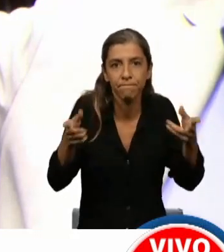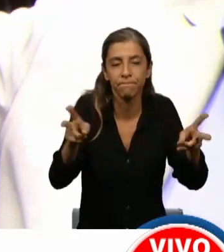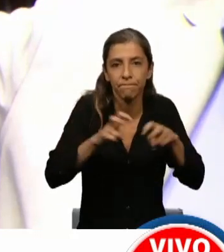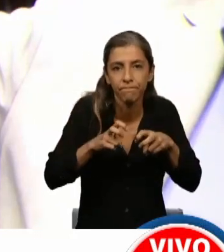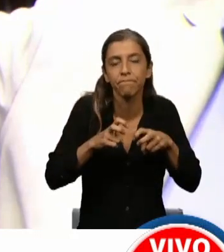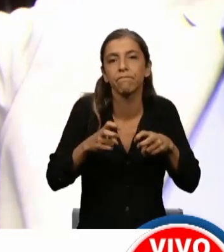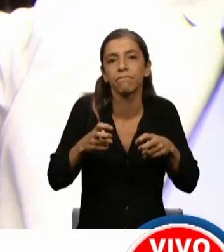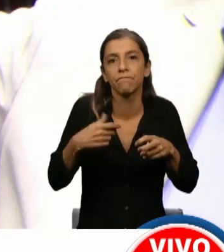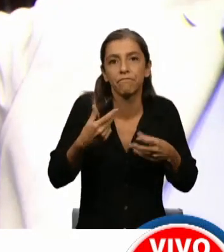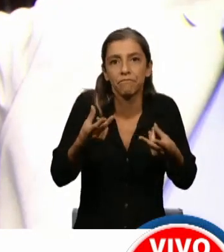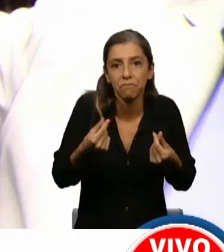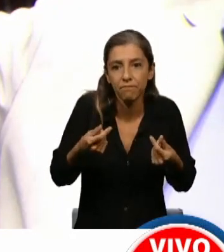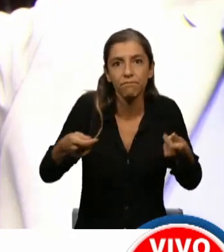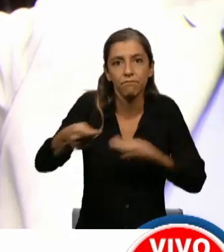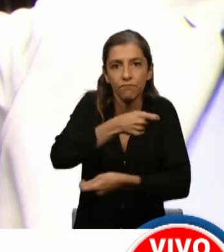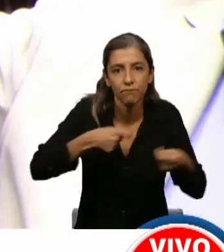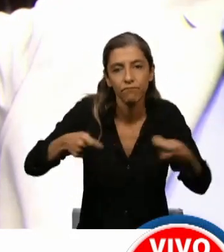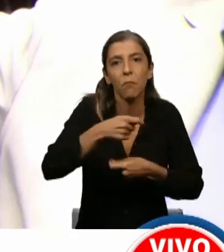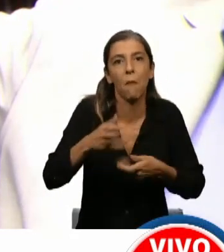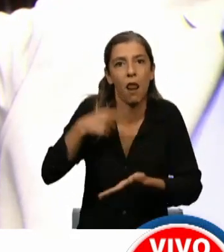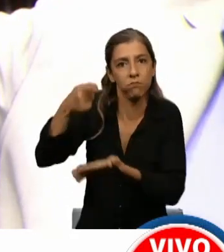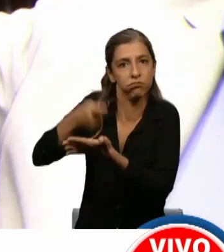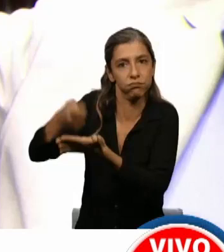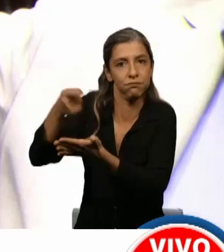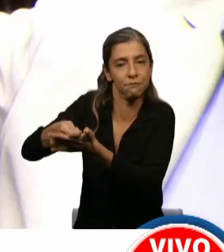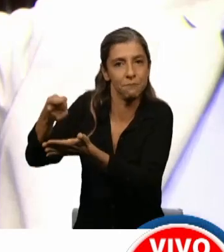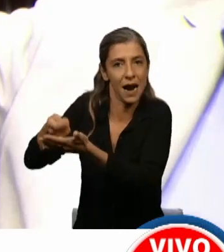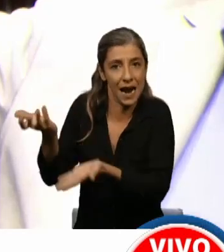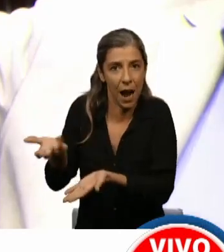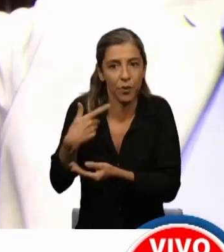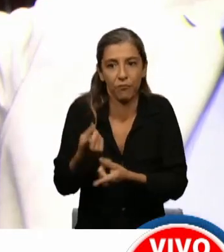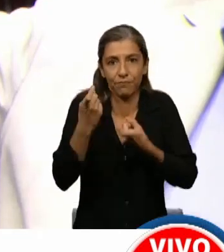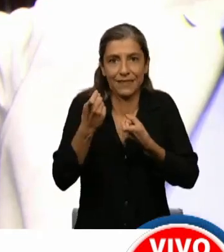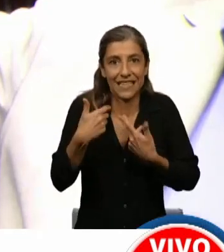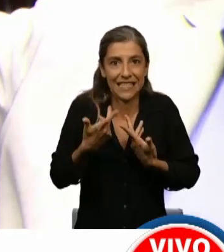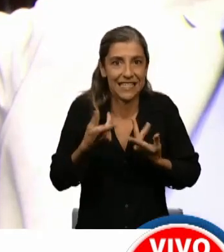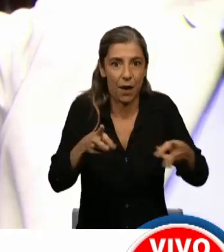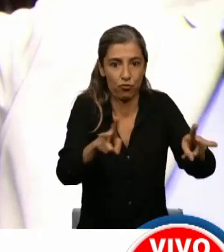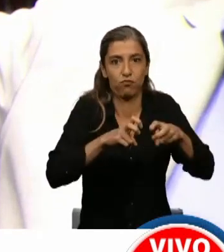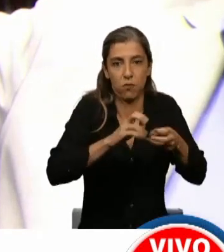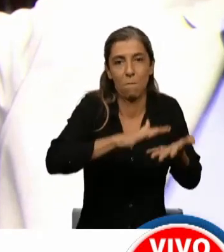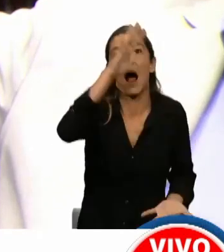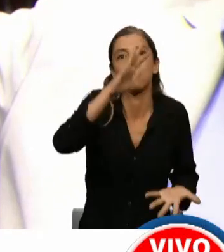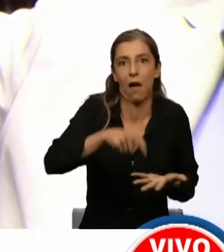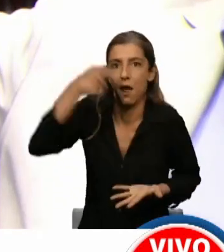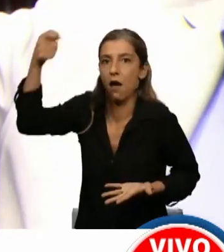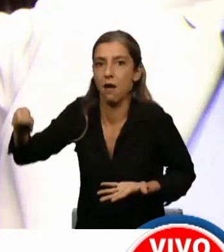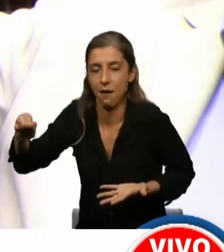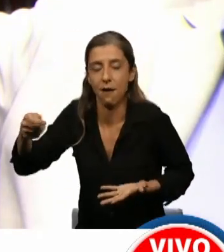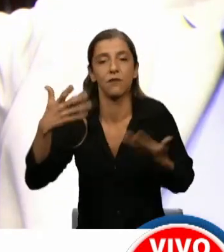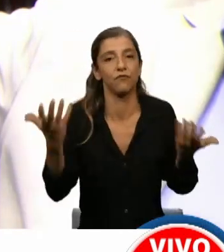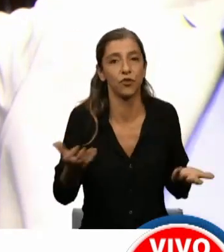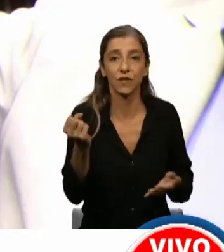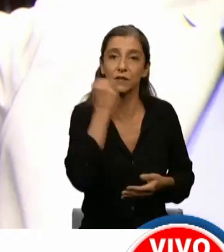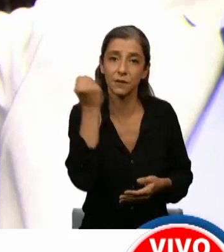¿Por qué? Porque el pago de la deuda requiere mayores recursos y por ende requiere mayor recaudación. Por eso es importante que hoy